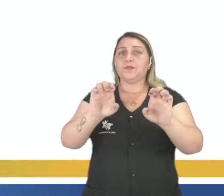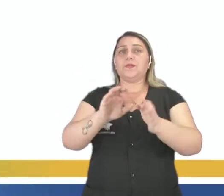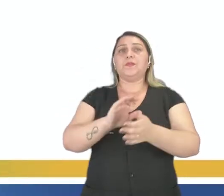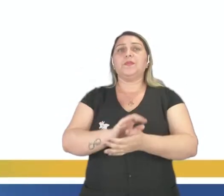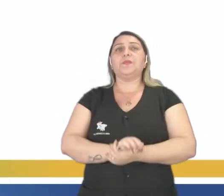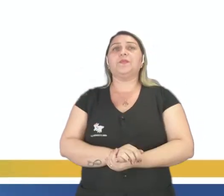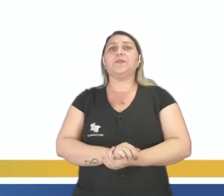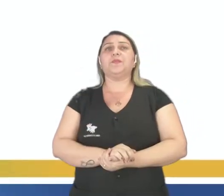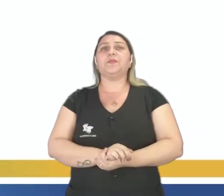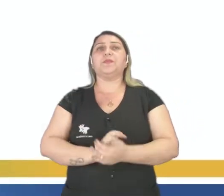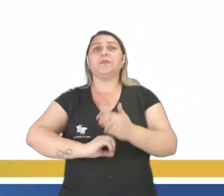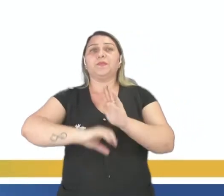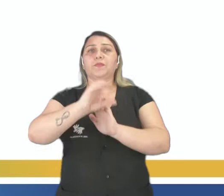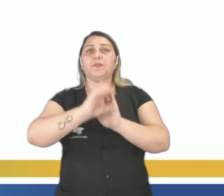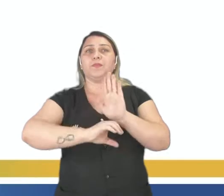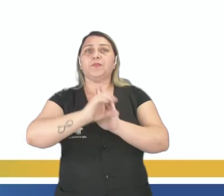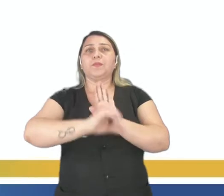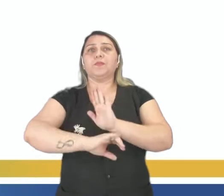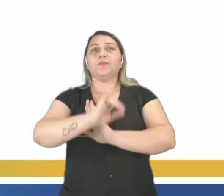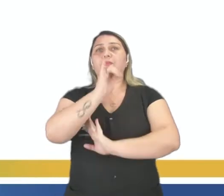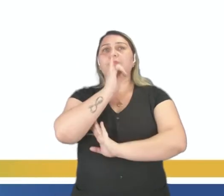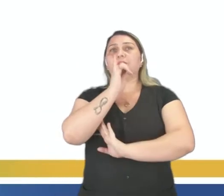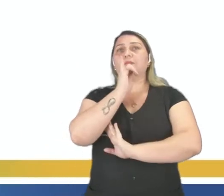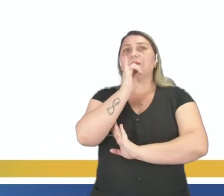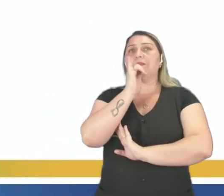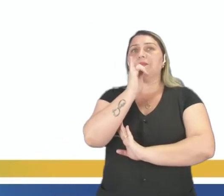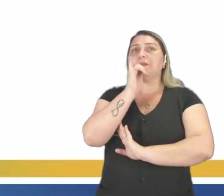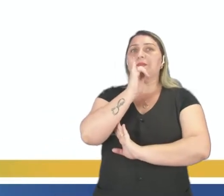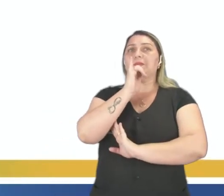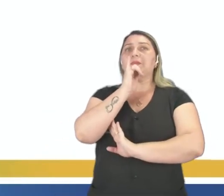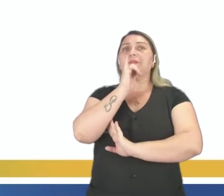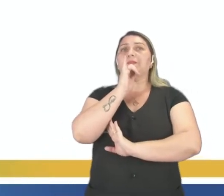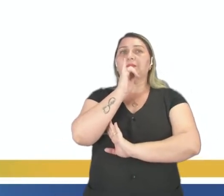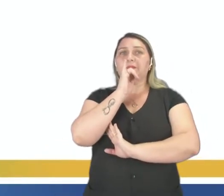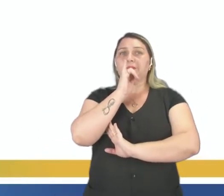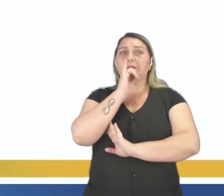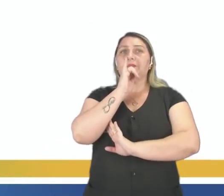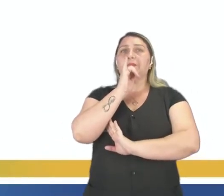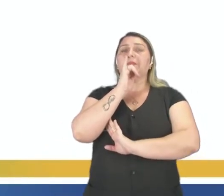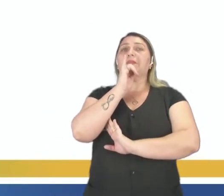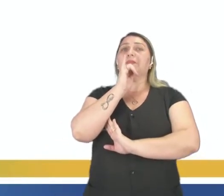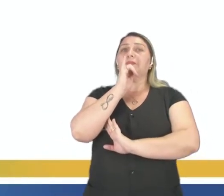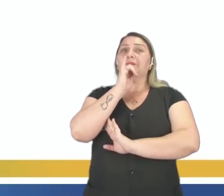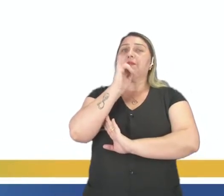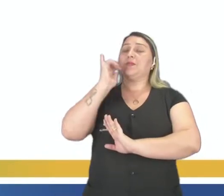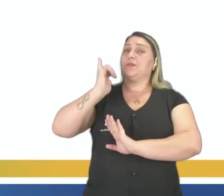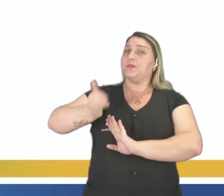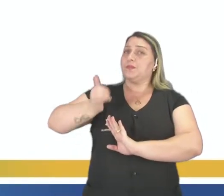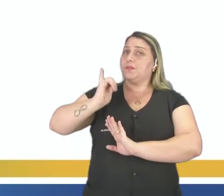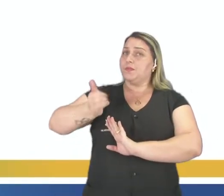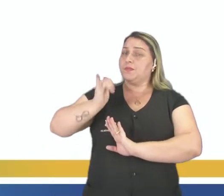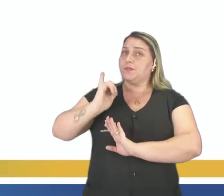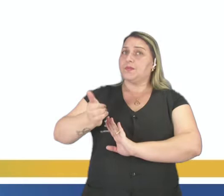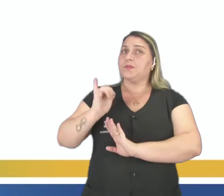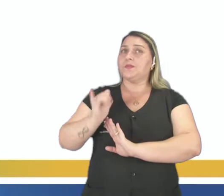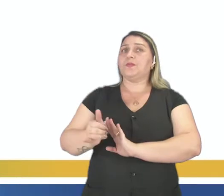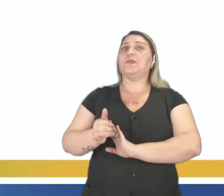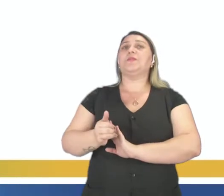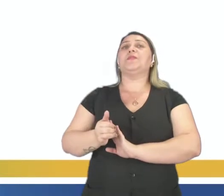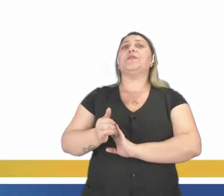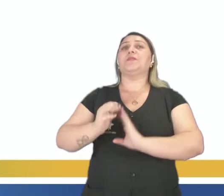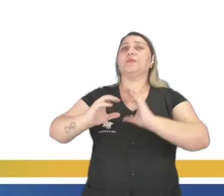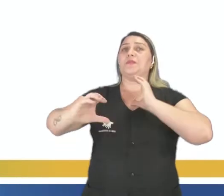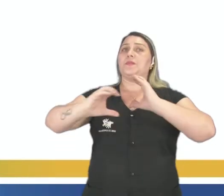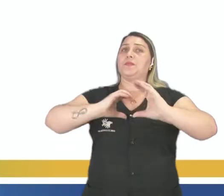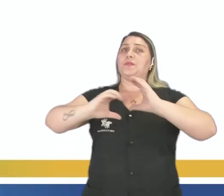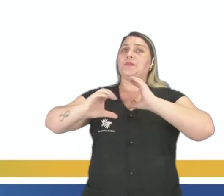estructura o contenido. Por ejemplo, descripción, disertación, narración y